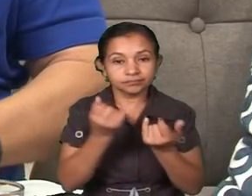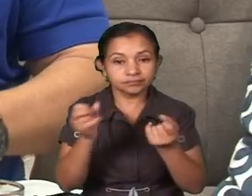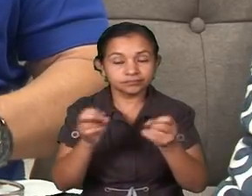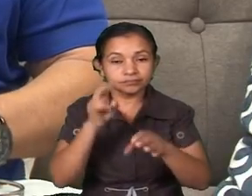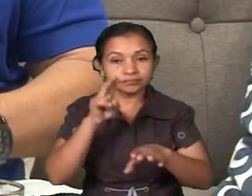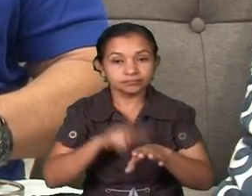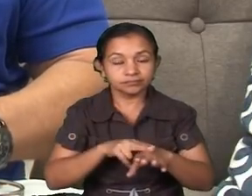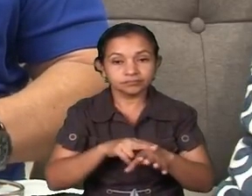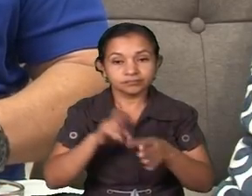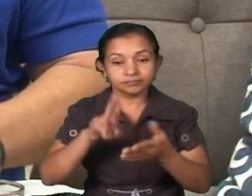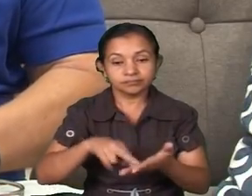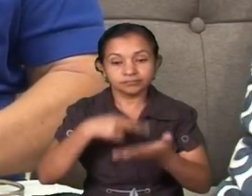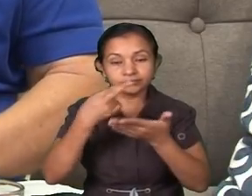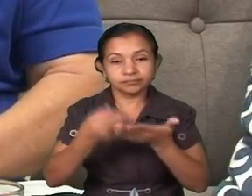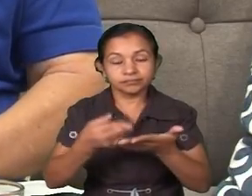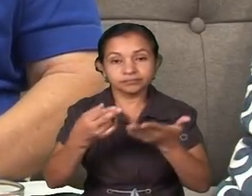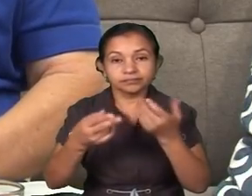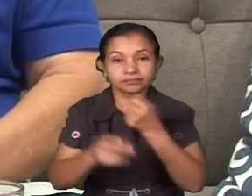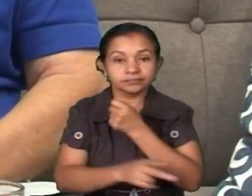nacionales son regalapatria.